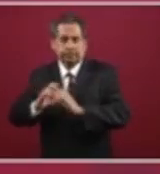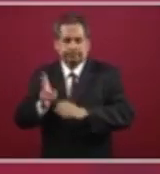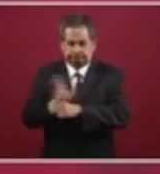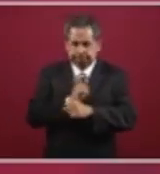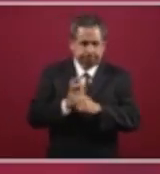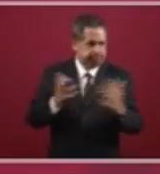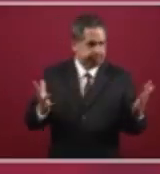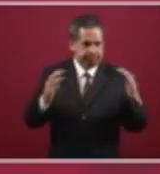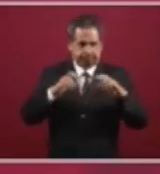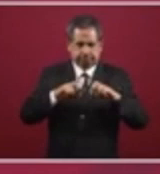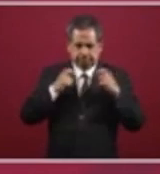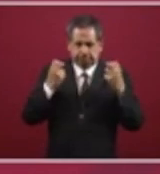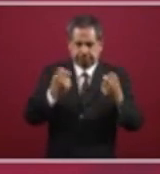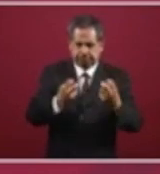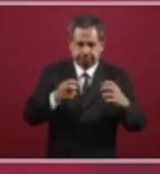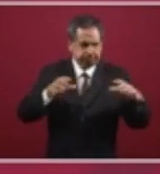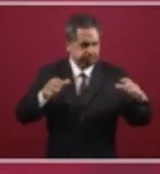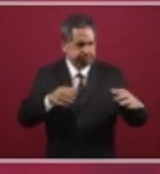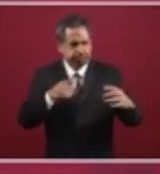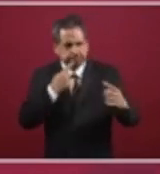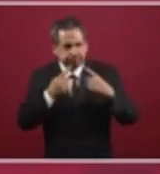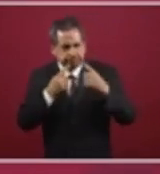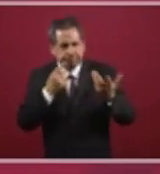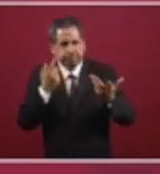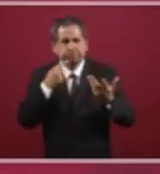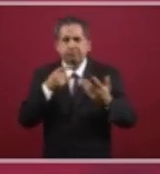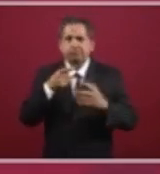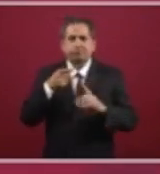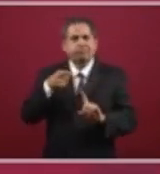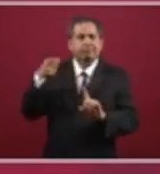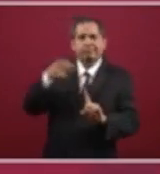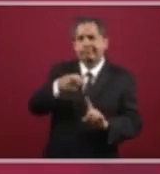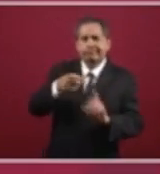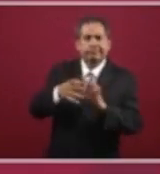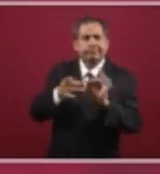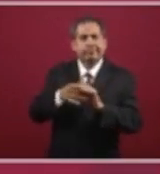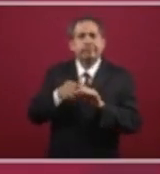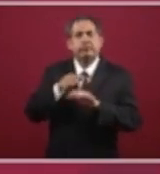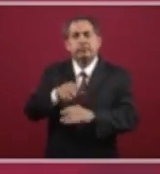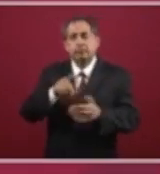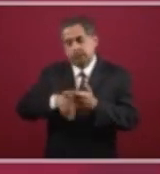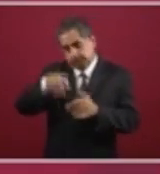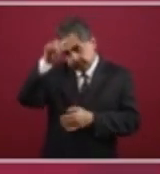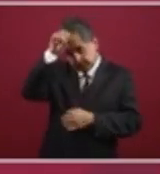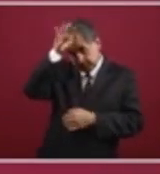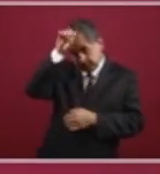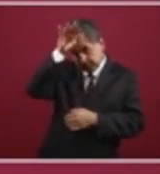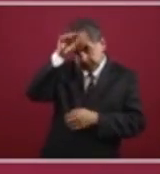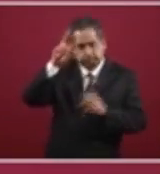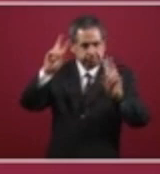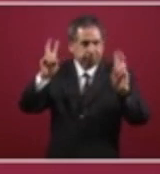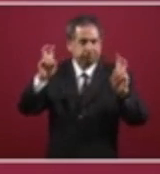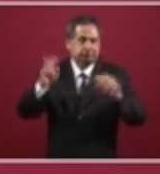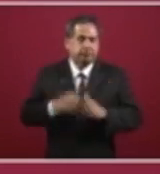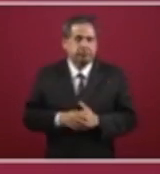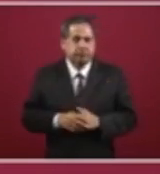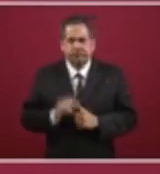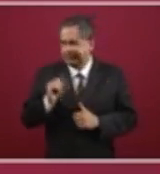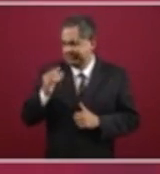para tratar todo el asunto que tiene que ver con la minería. Traté